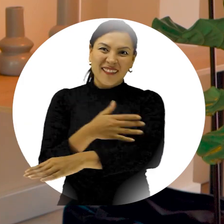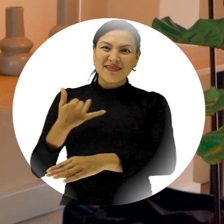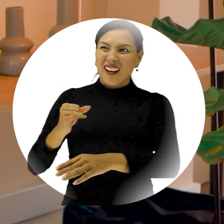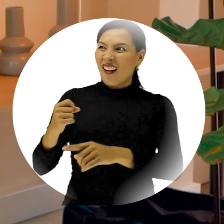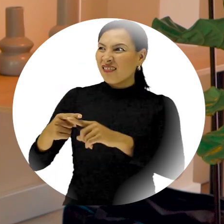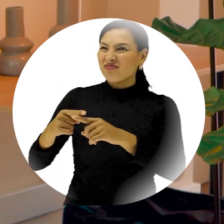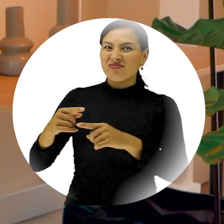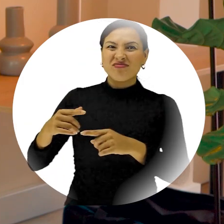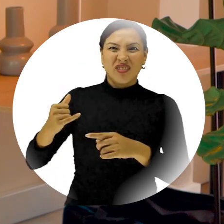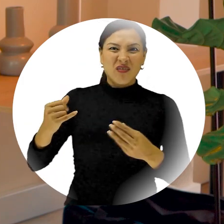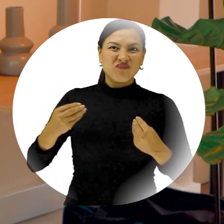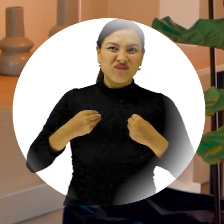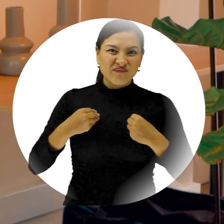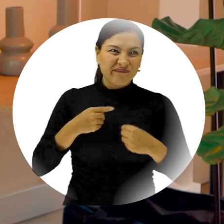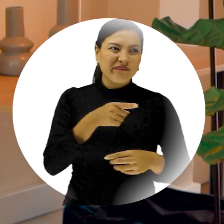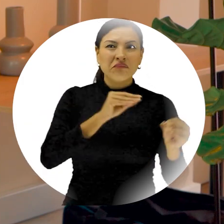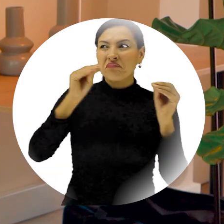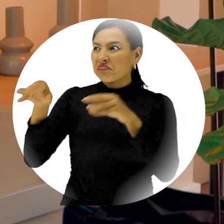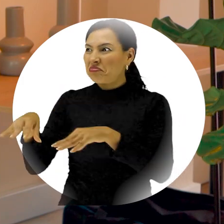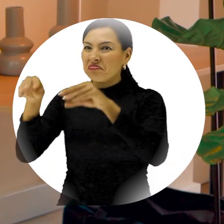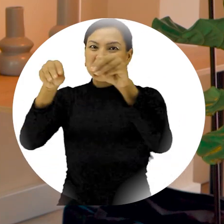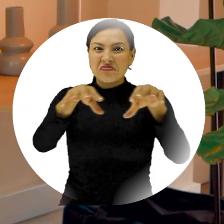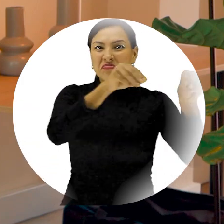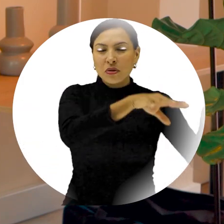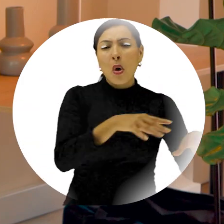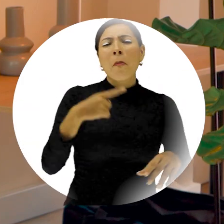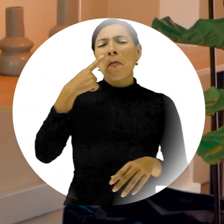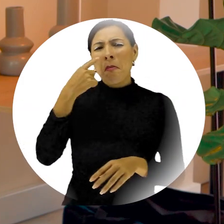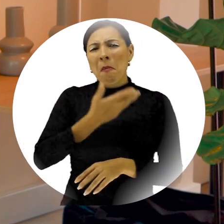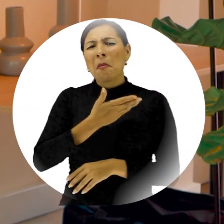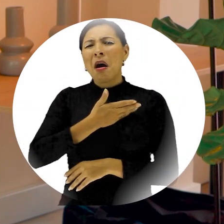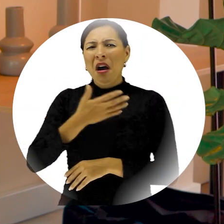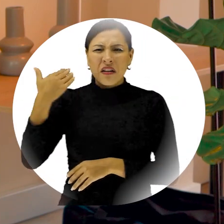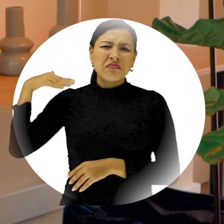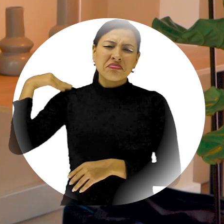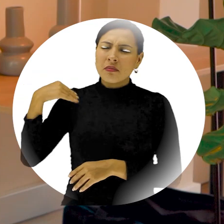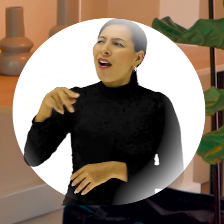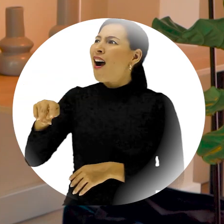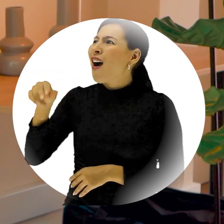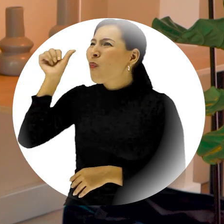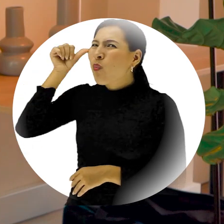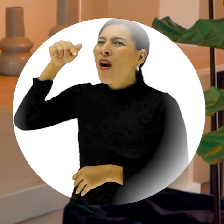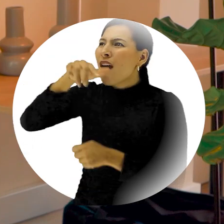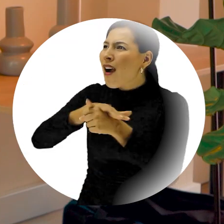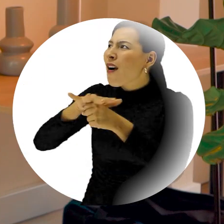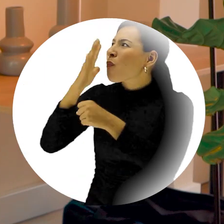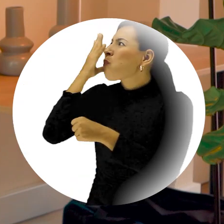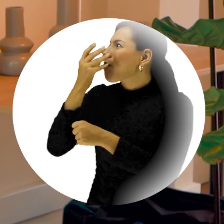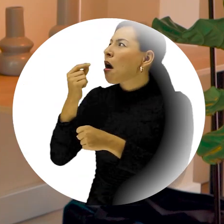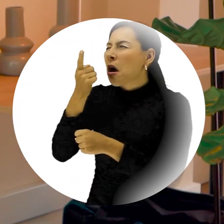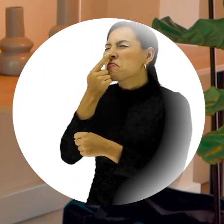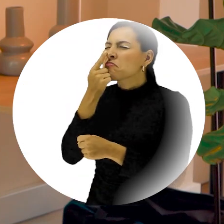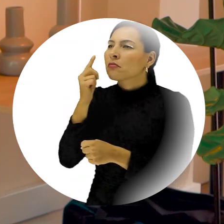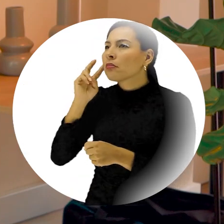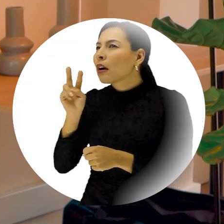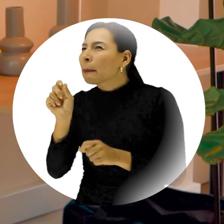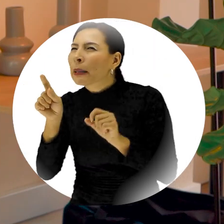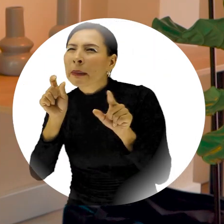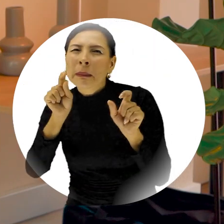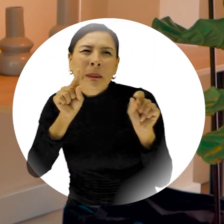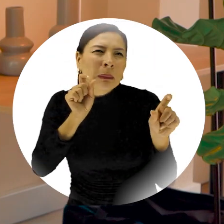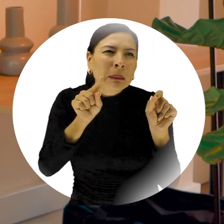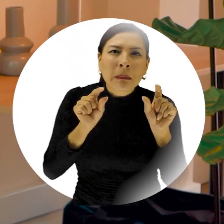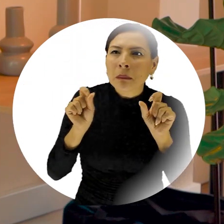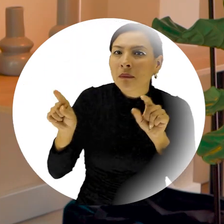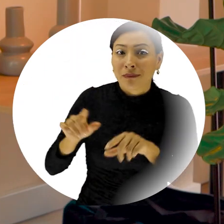o nuestros papás hayan vivido. Entonces uno como que en esas zonas comunes dice ese barrio era tan bonito de mi infancia, entonces uno empieza como a revisar si esas opciones de presupuesto se ajustan